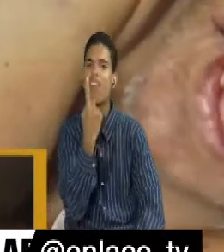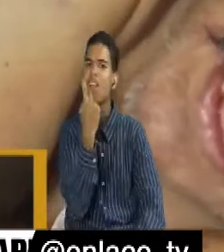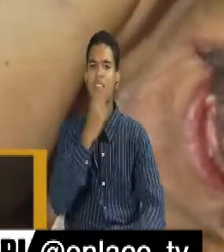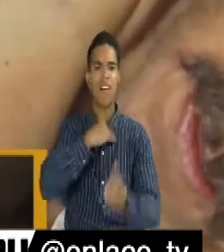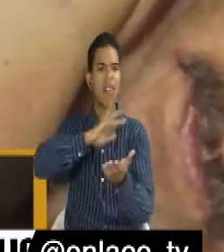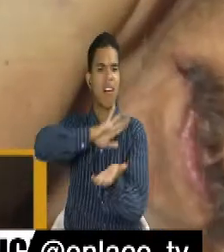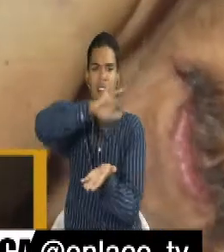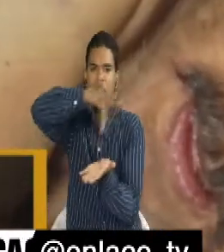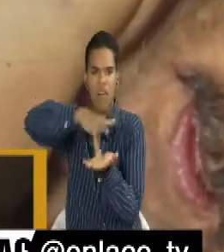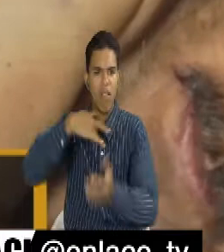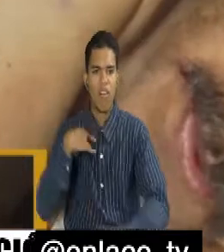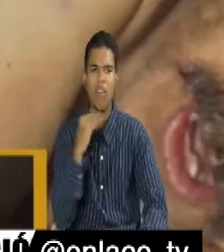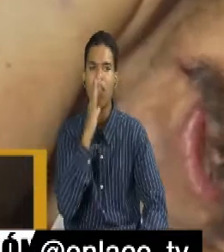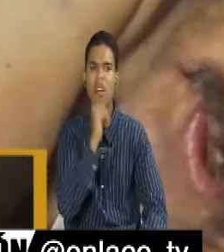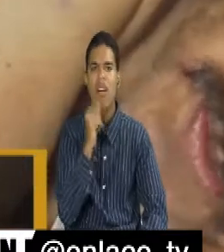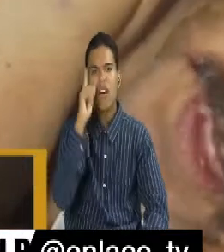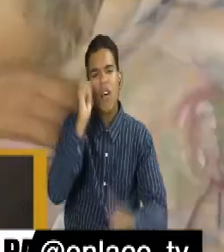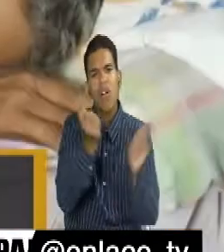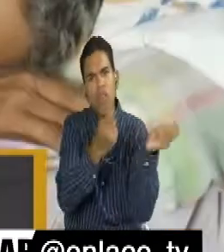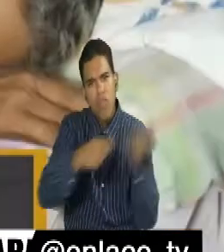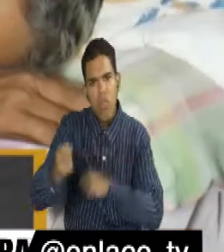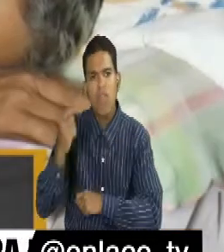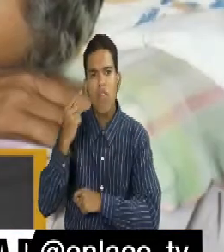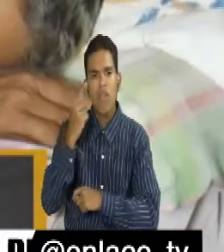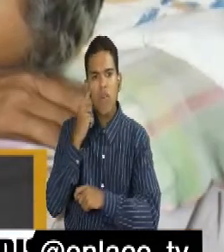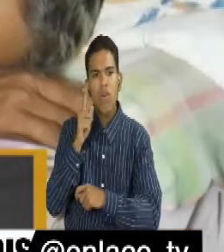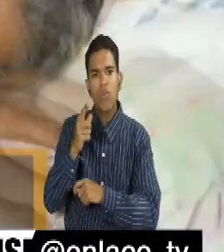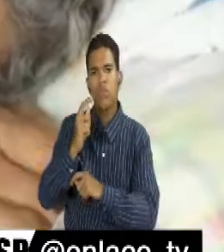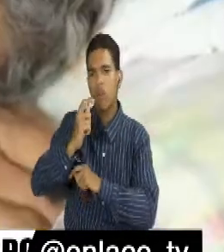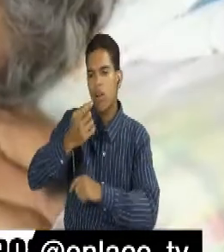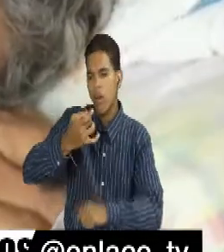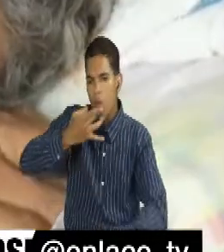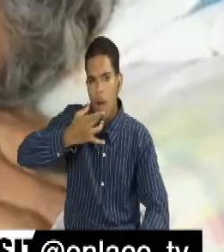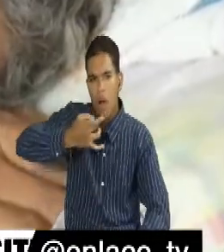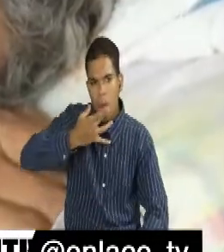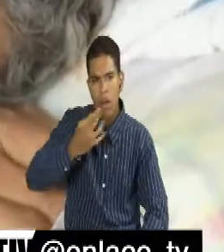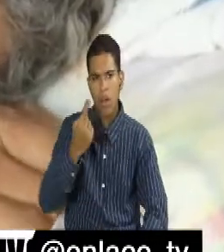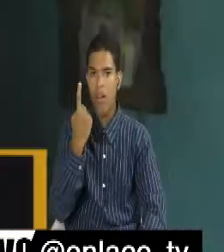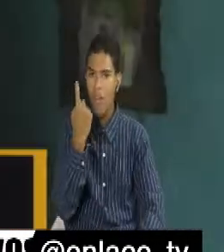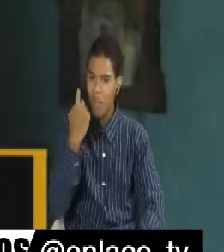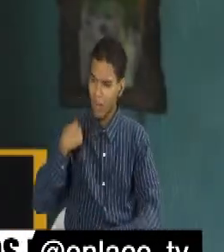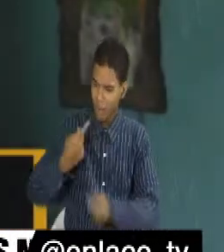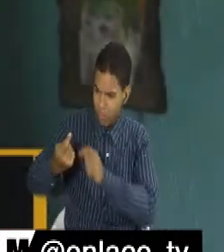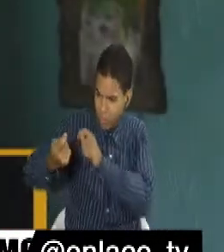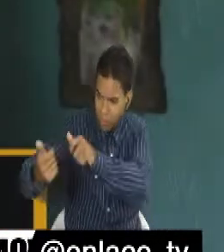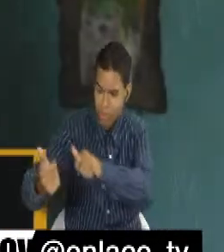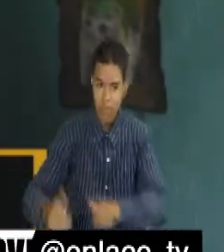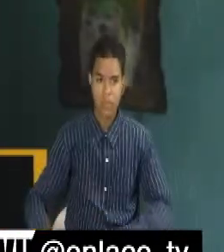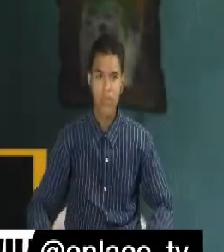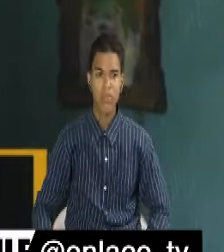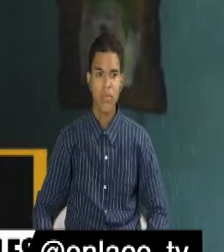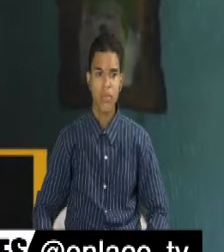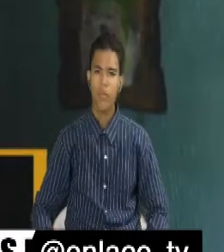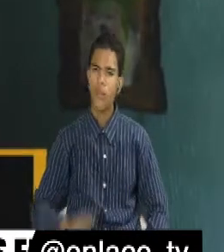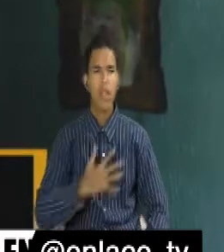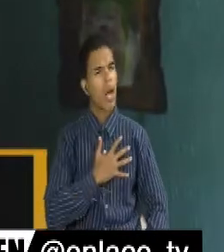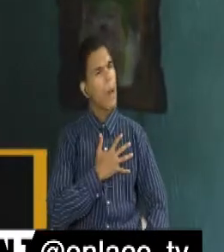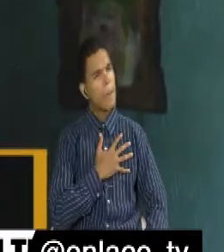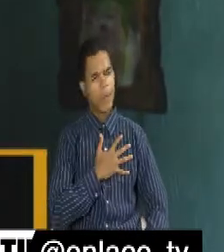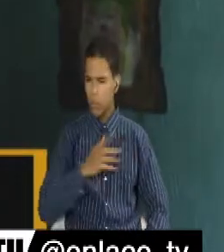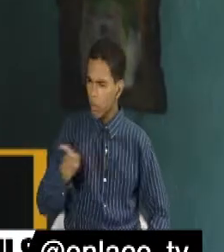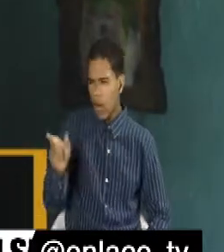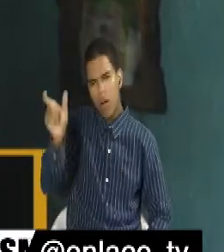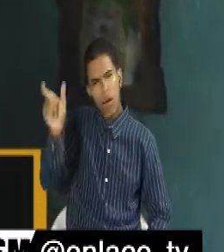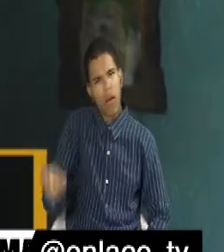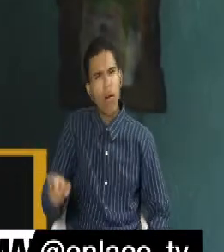que mandar de comparta los insumos para curarlo. una persona como esas, a esas alturas comparta, no